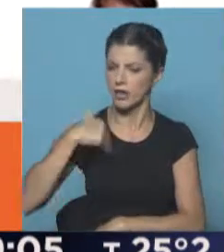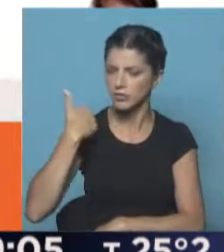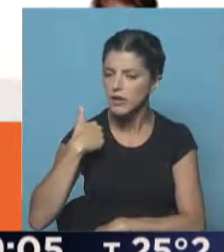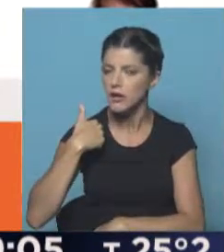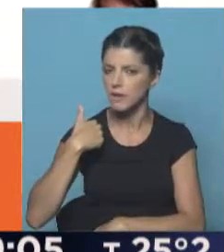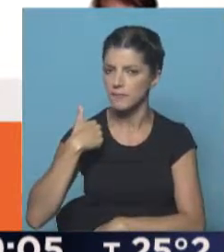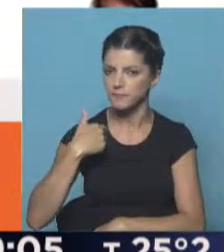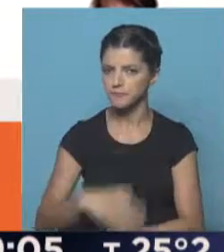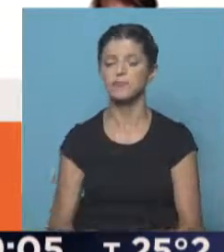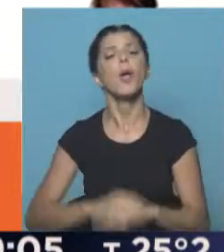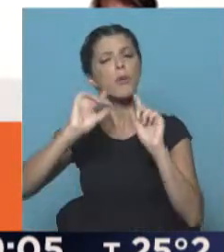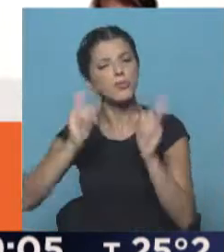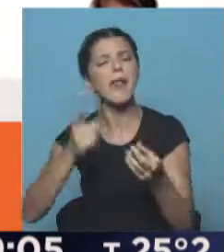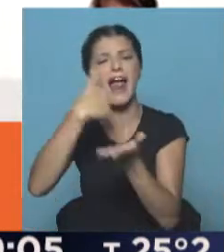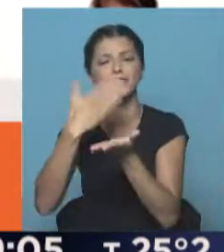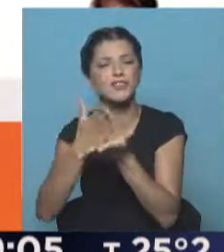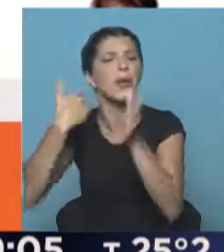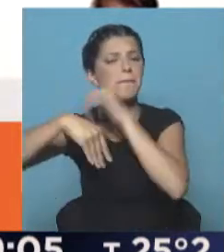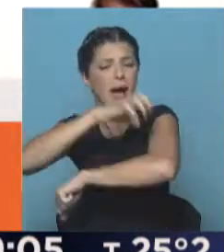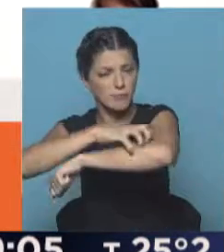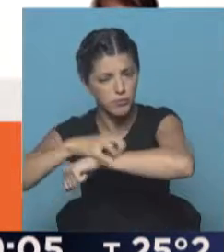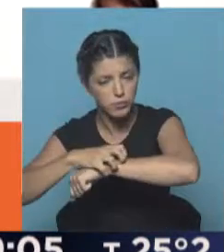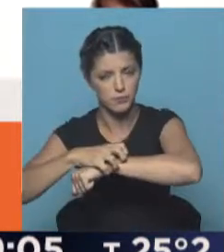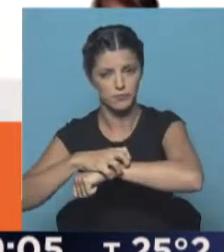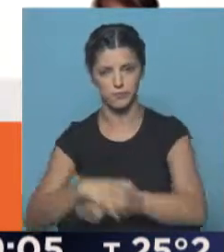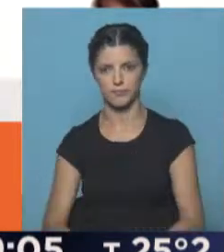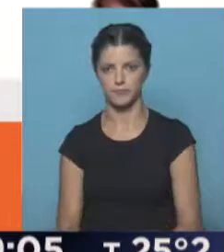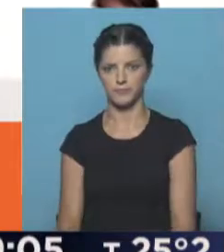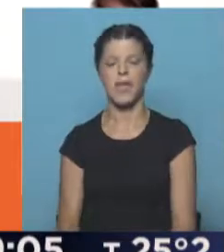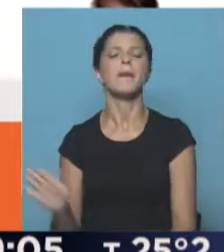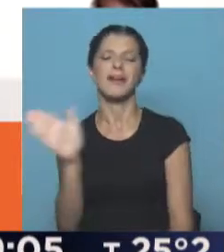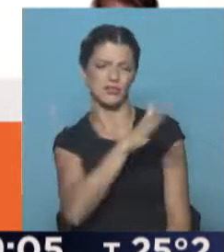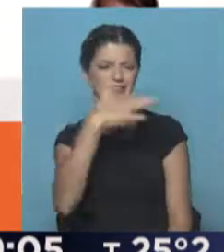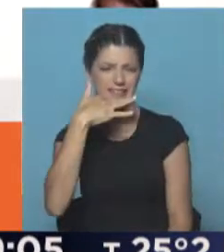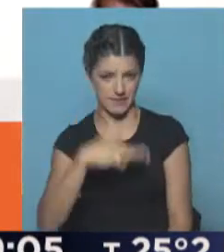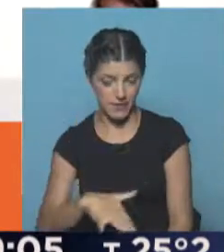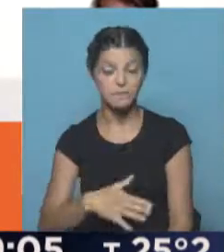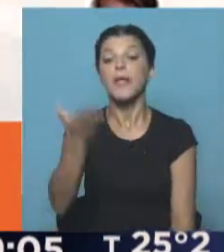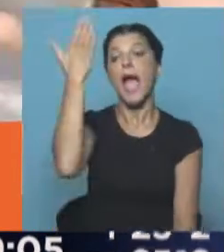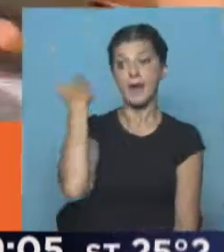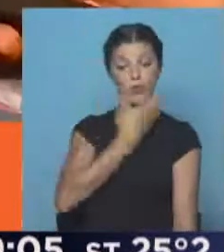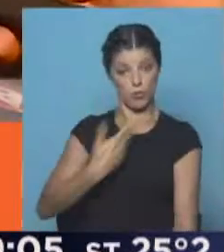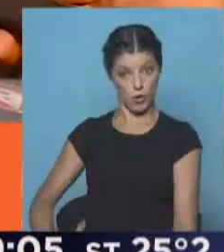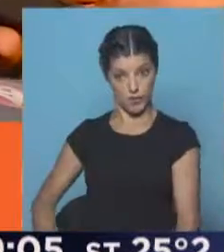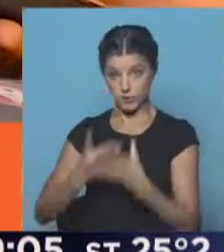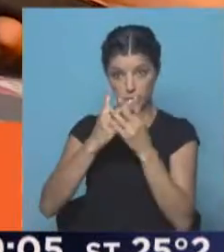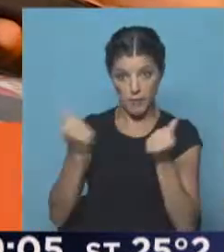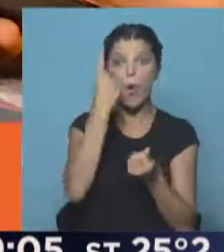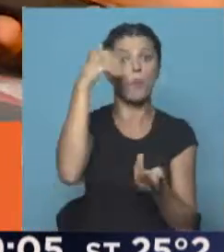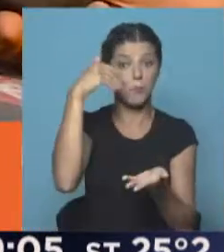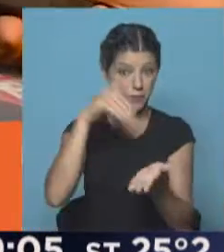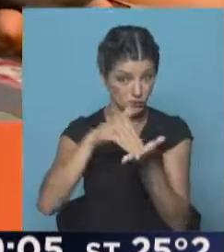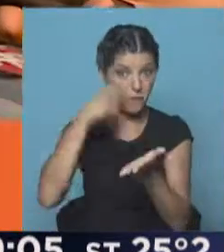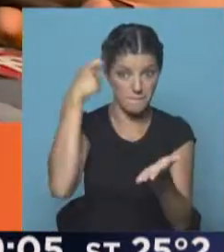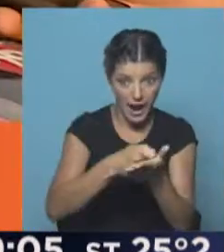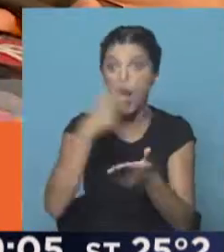argentina y sobre todo a los sectores más rezagados. Para que quede claro, cuando terminamos el gobierno nosotros pagábamos 1 millón, hoy pagarían